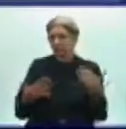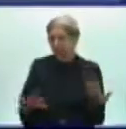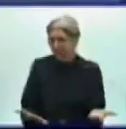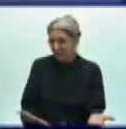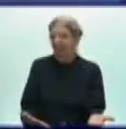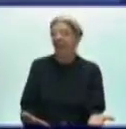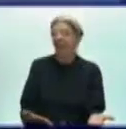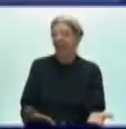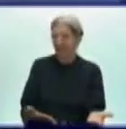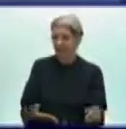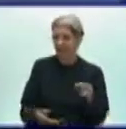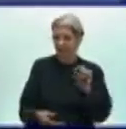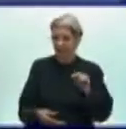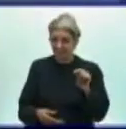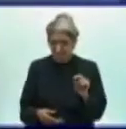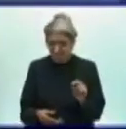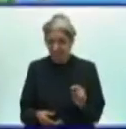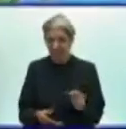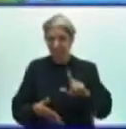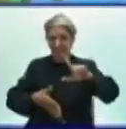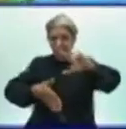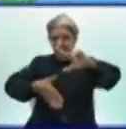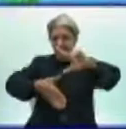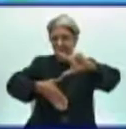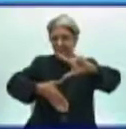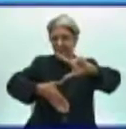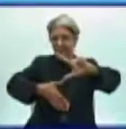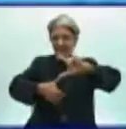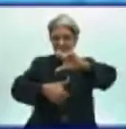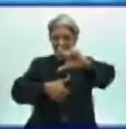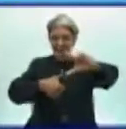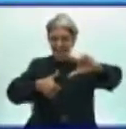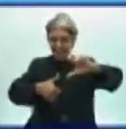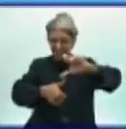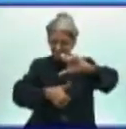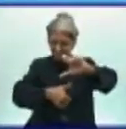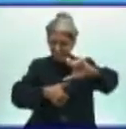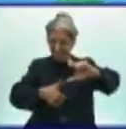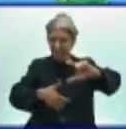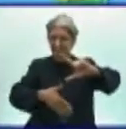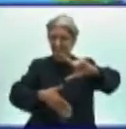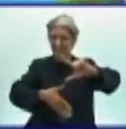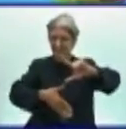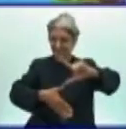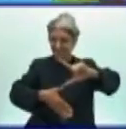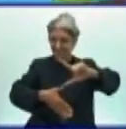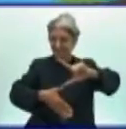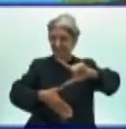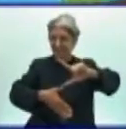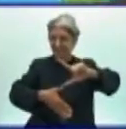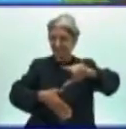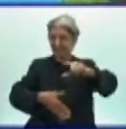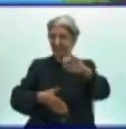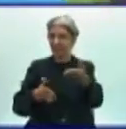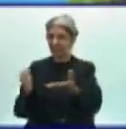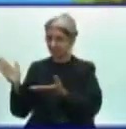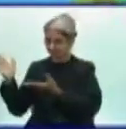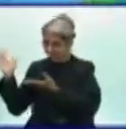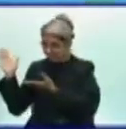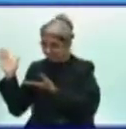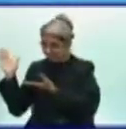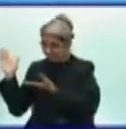región que también forma parte del continente americano es América Latina y el Caribe. Mírenla acá, lo que incluye